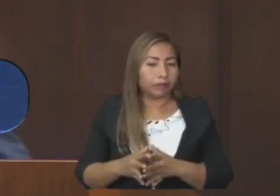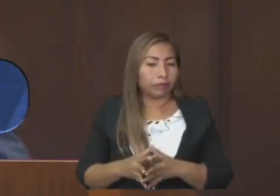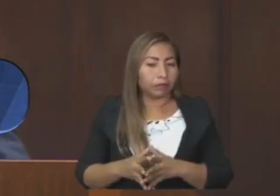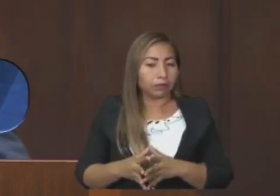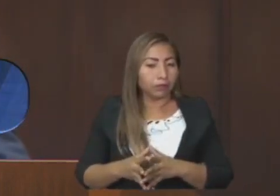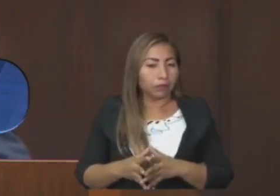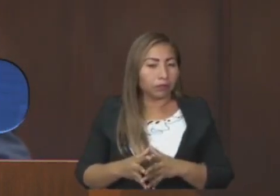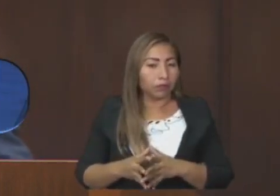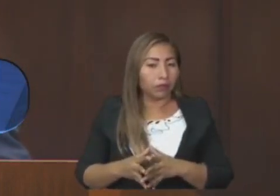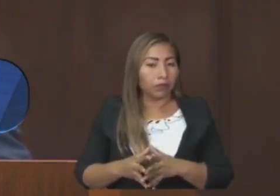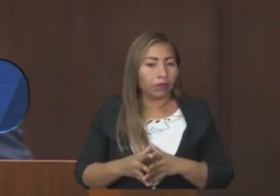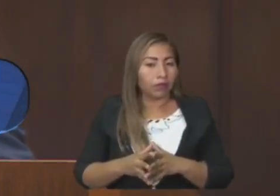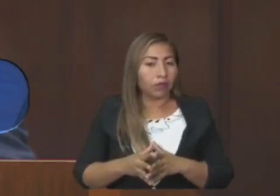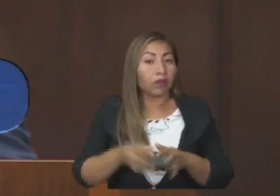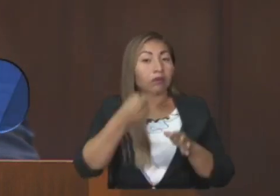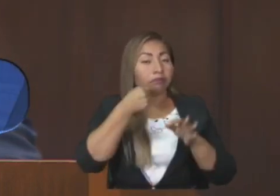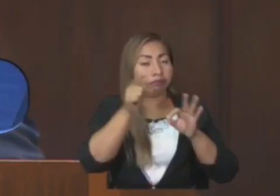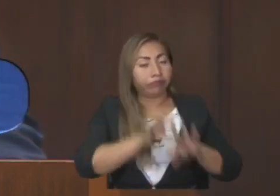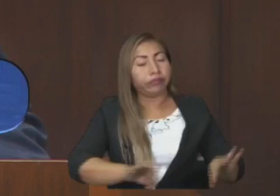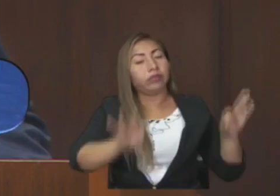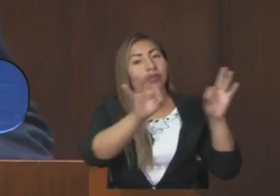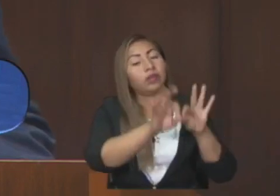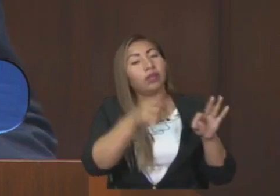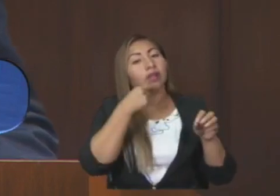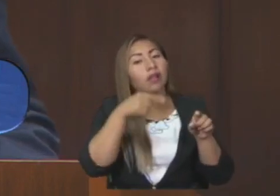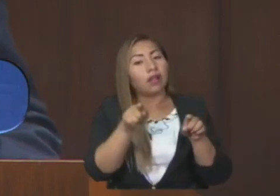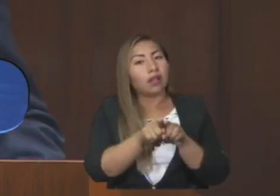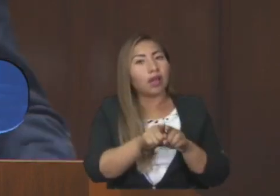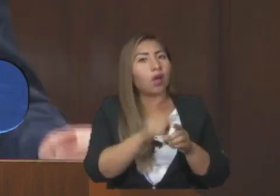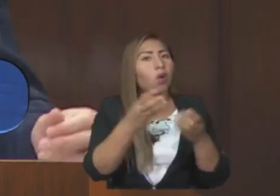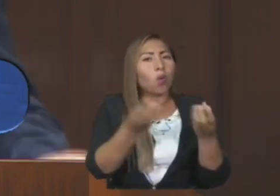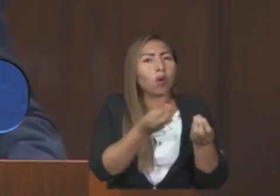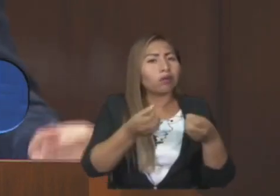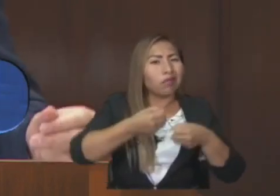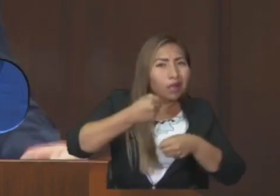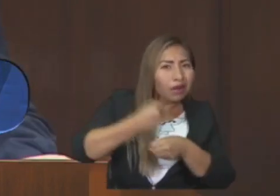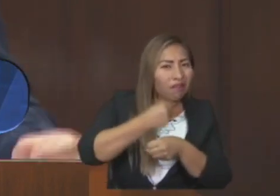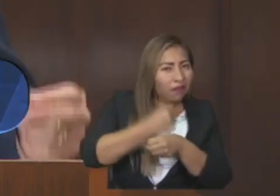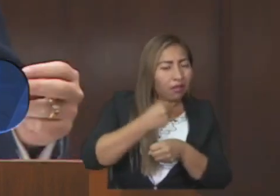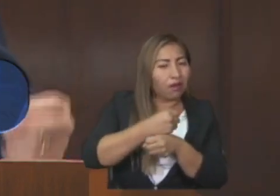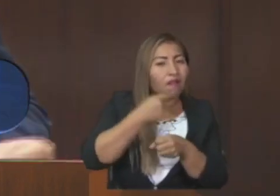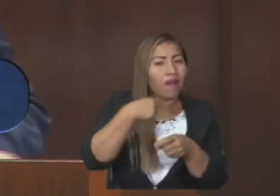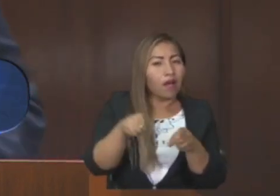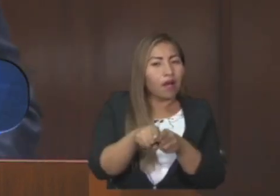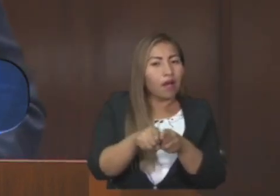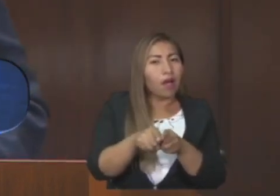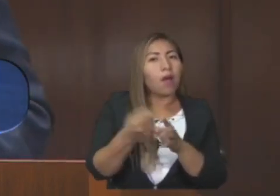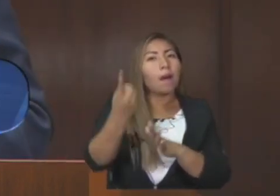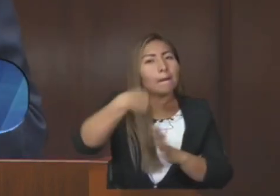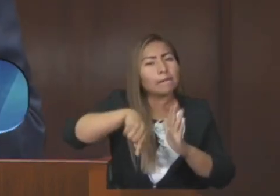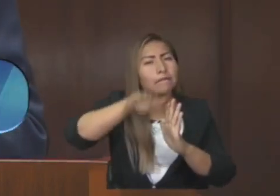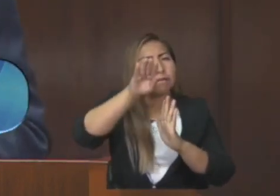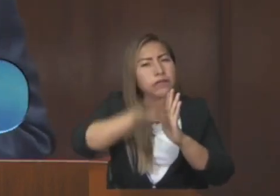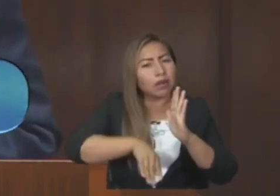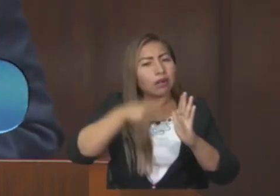recalcar que cuando el proyecto esté en cuidado y mantenimiento, se reducirá la operación a un nivel mínimo